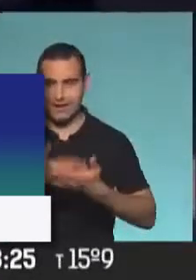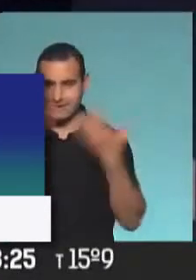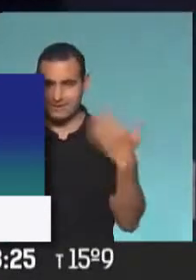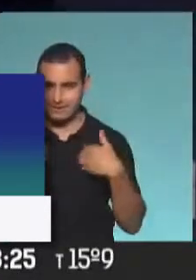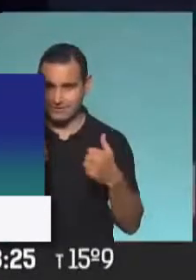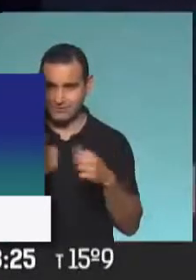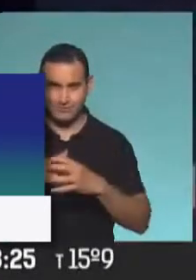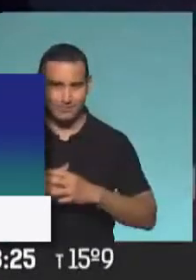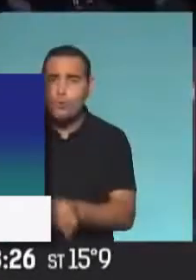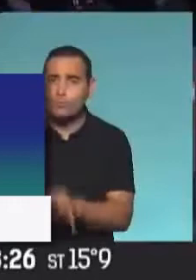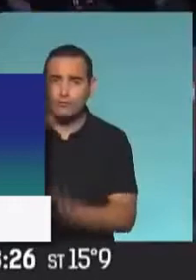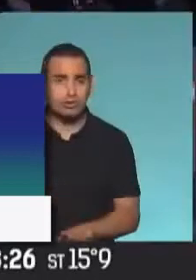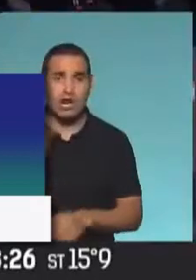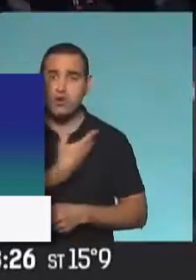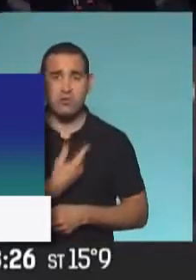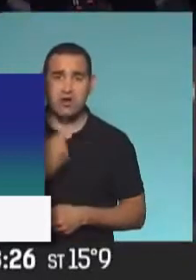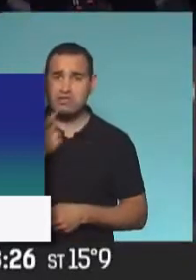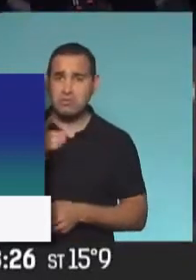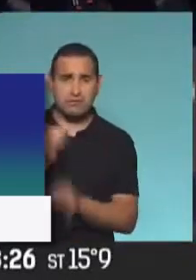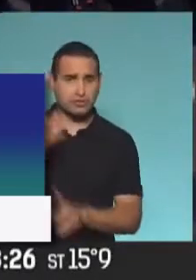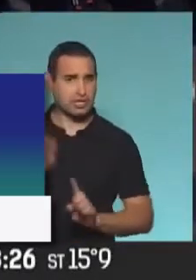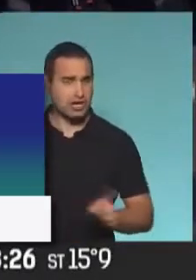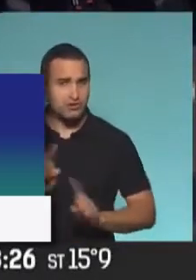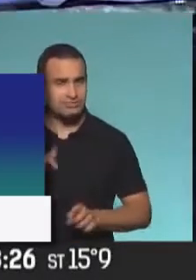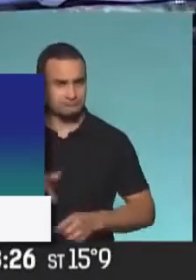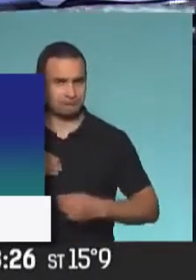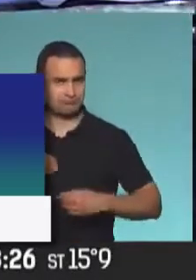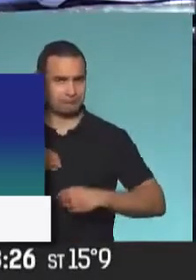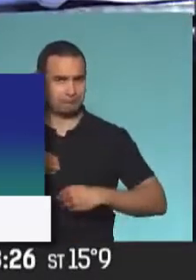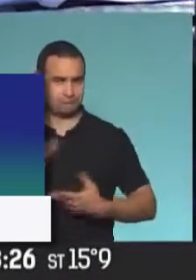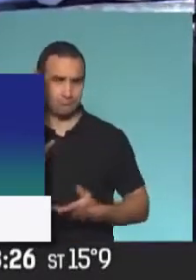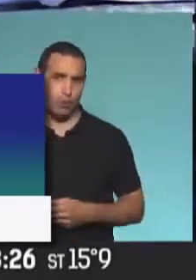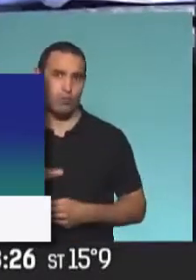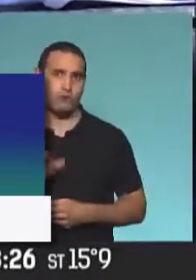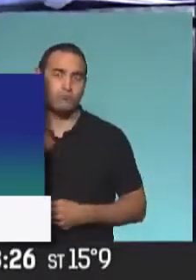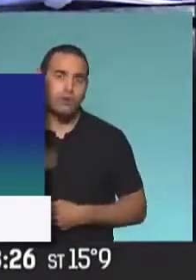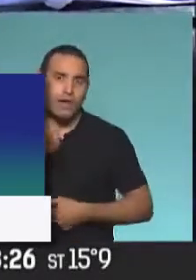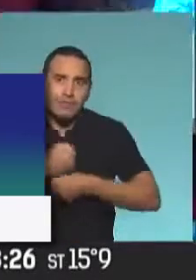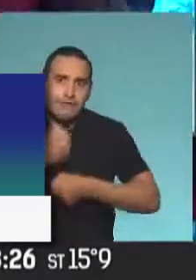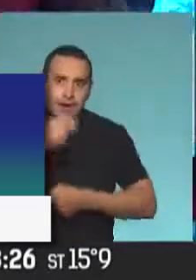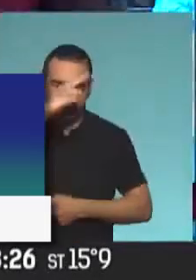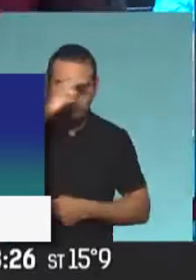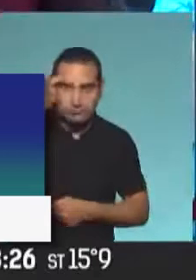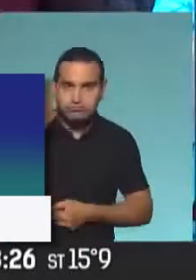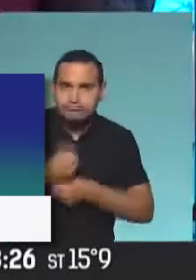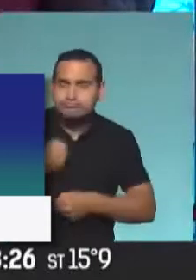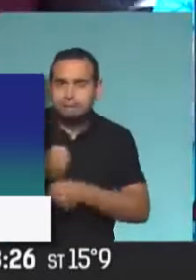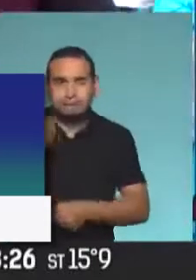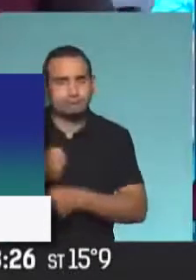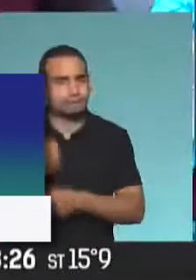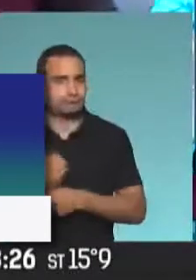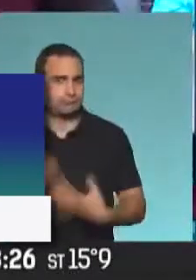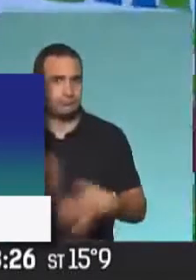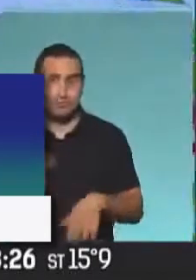causa que inició ATE y otros actores para que se incorpore a los y las licenciadas en enfermería